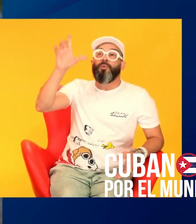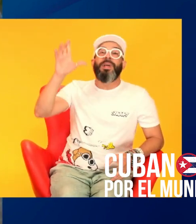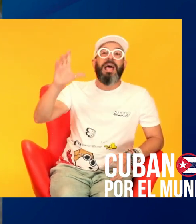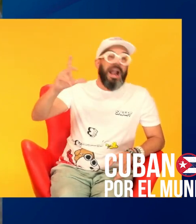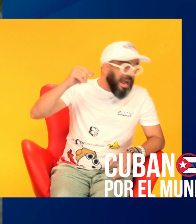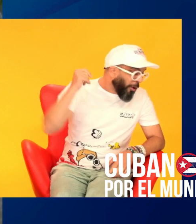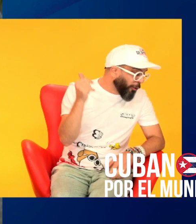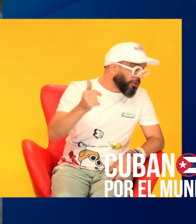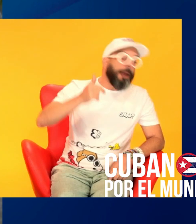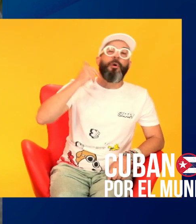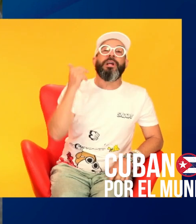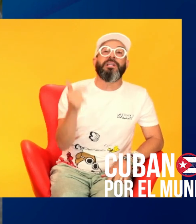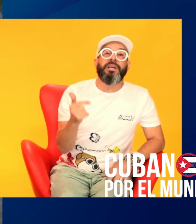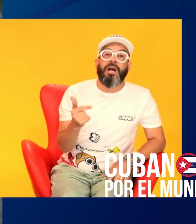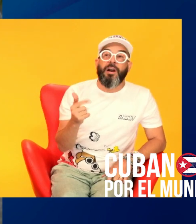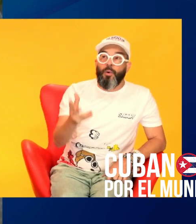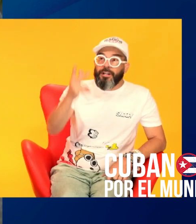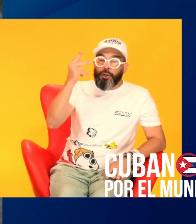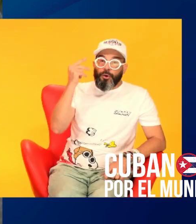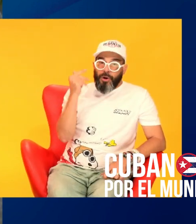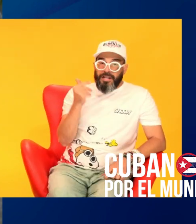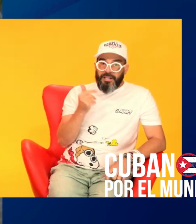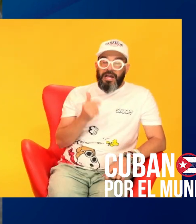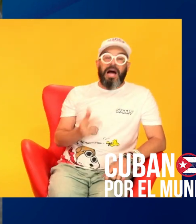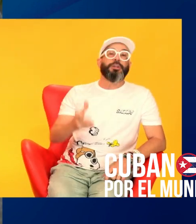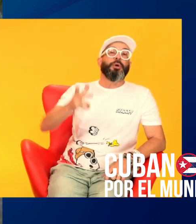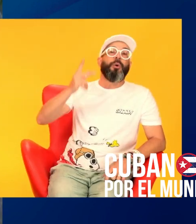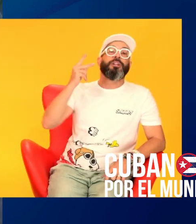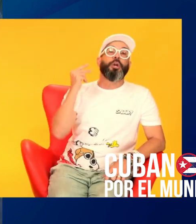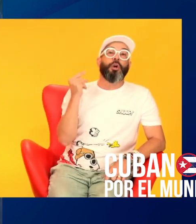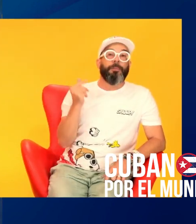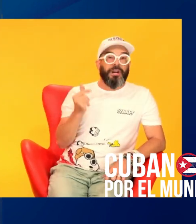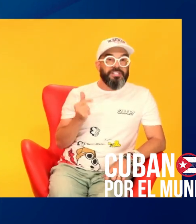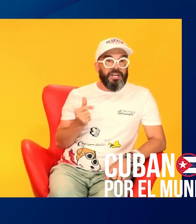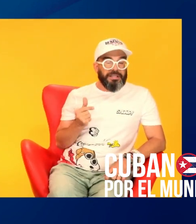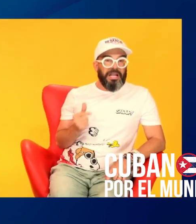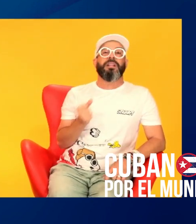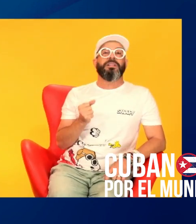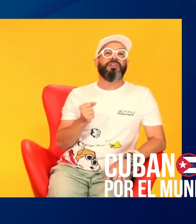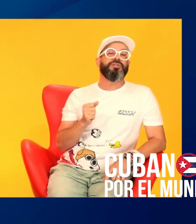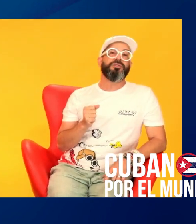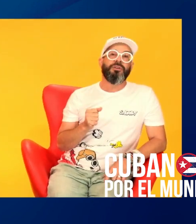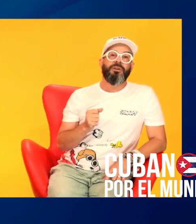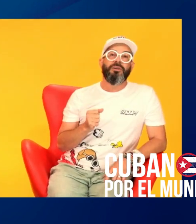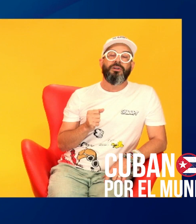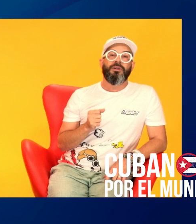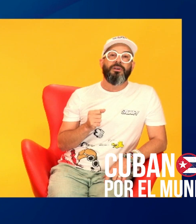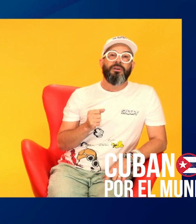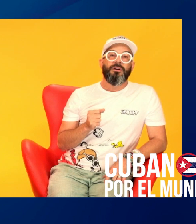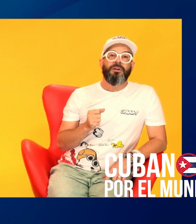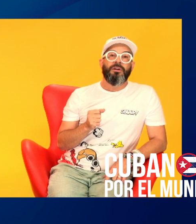Si tuvieran la voluntad política nuestros candidatos, nuestros representantes,